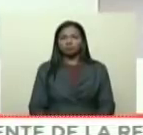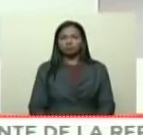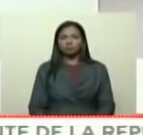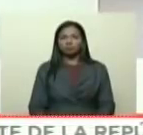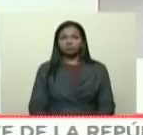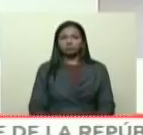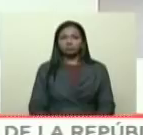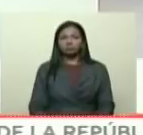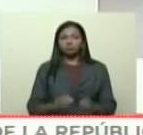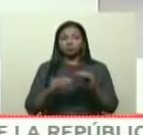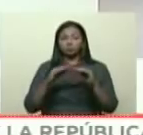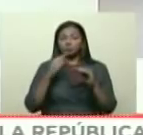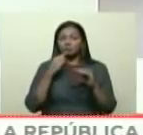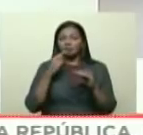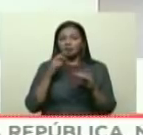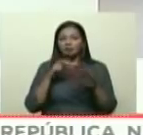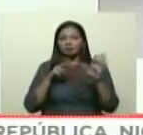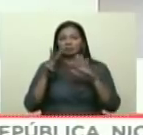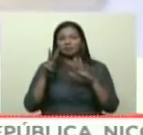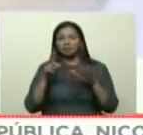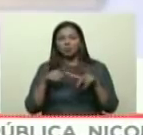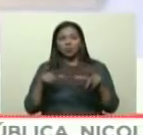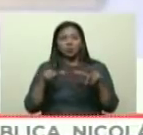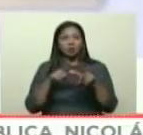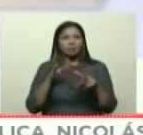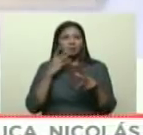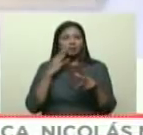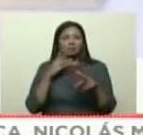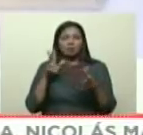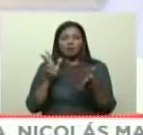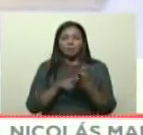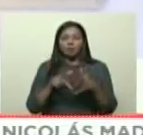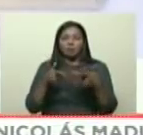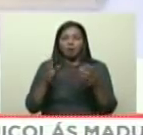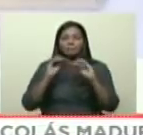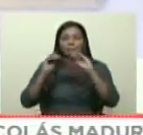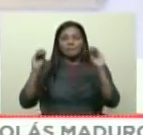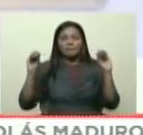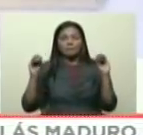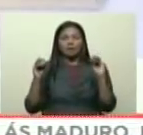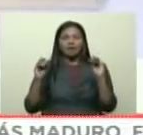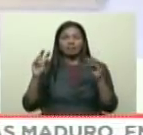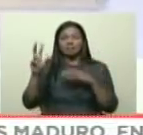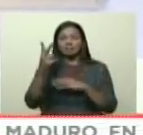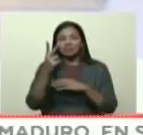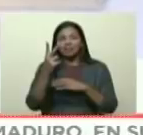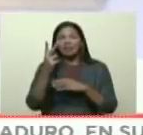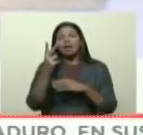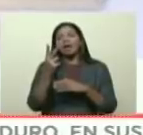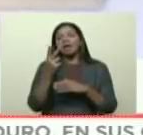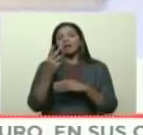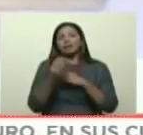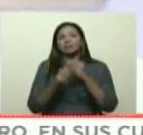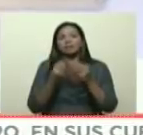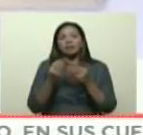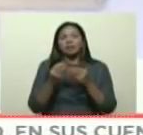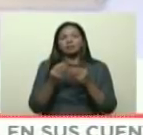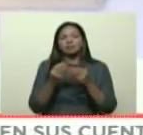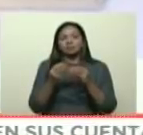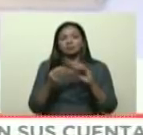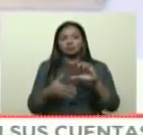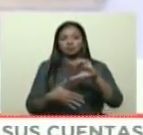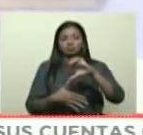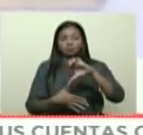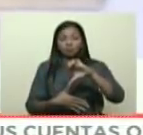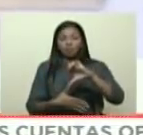Correcto. Igualmente, en séptimo lugar, aprobar la convocatoria de la tercera Bienal del Sur